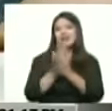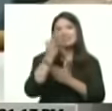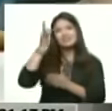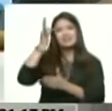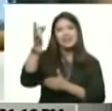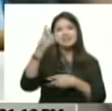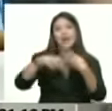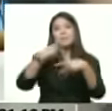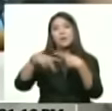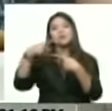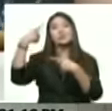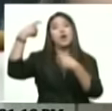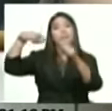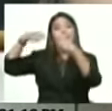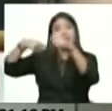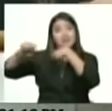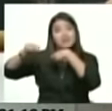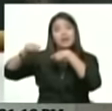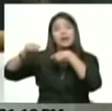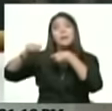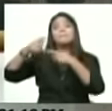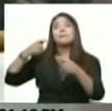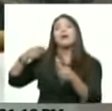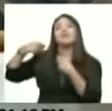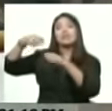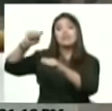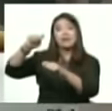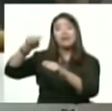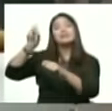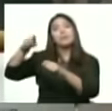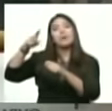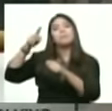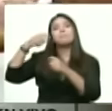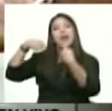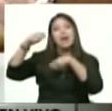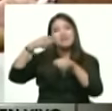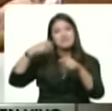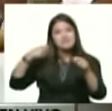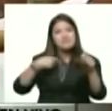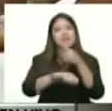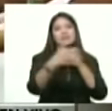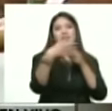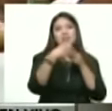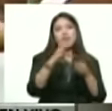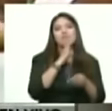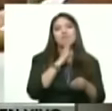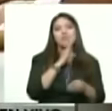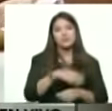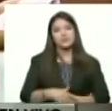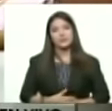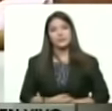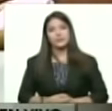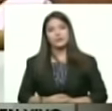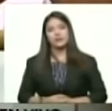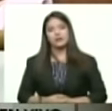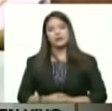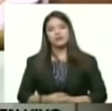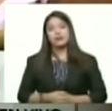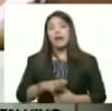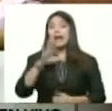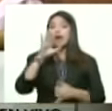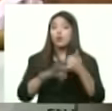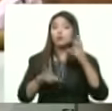el proceso exportador, tanto para la salida de la mercancía de las aduanas como para la venta de divisas al Banco Central de Venezuela. Y el